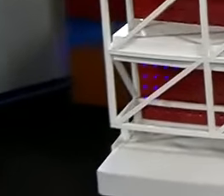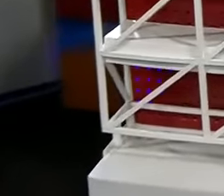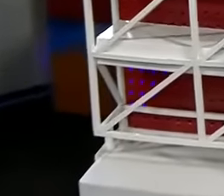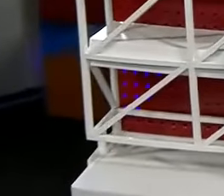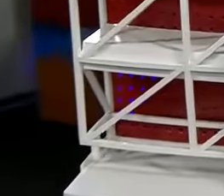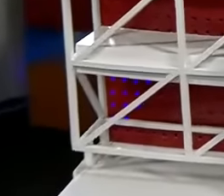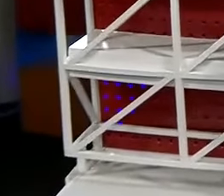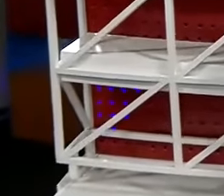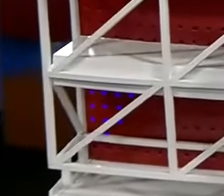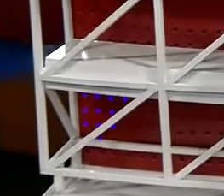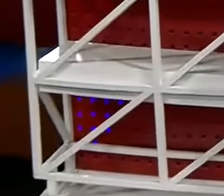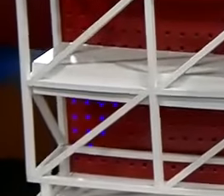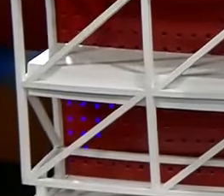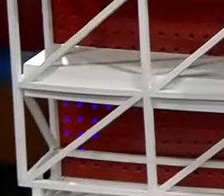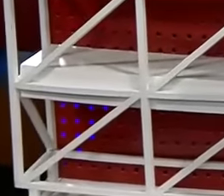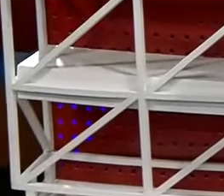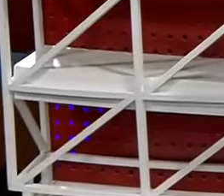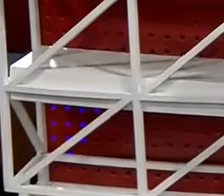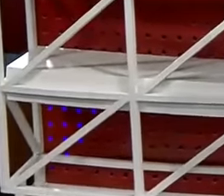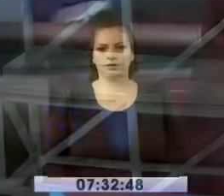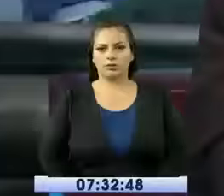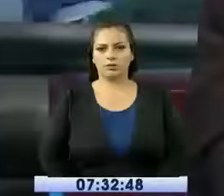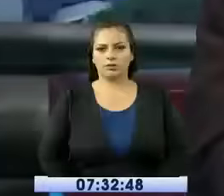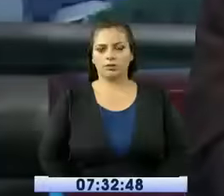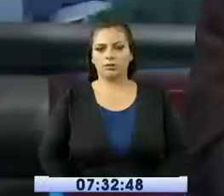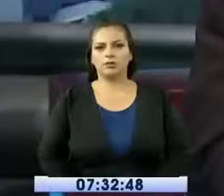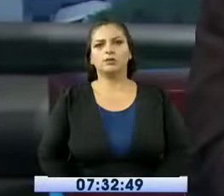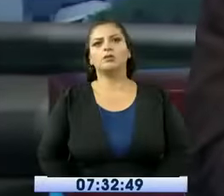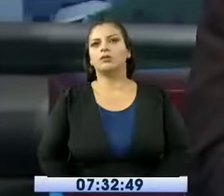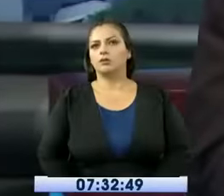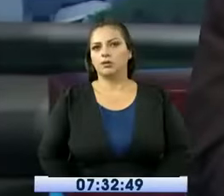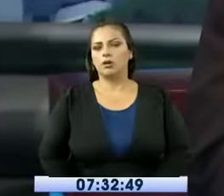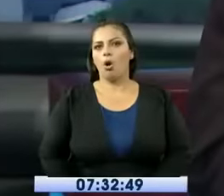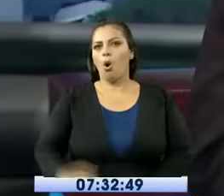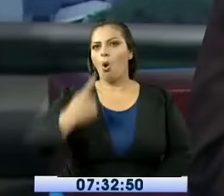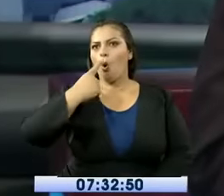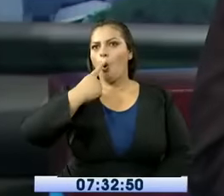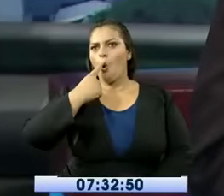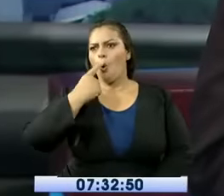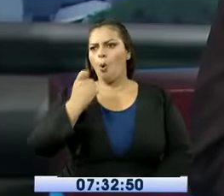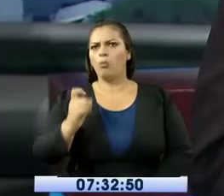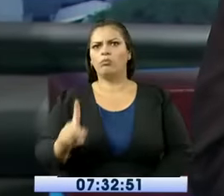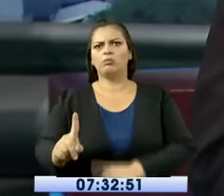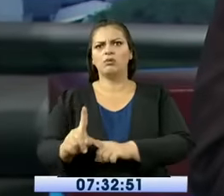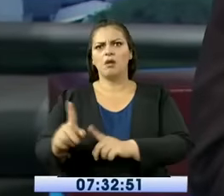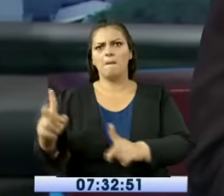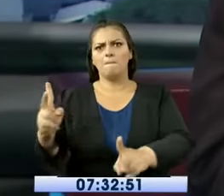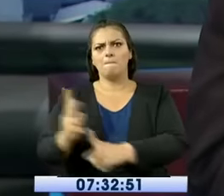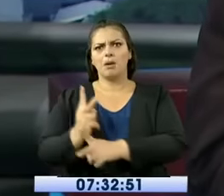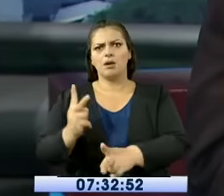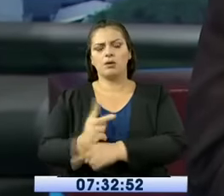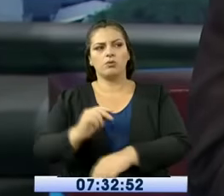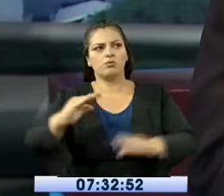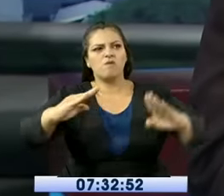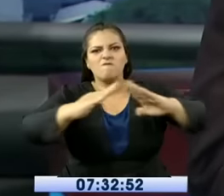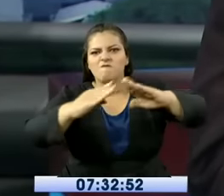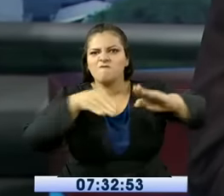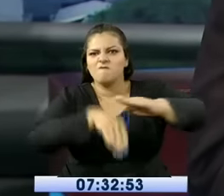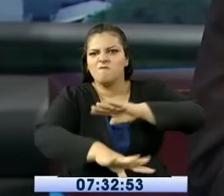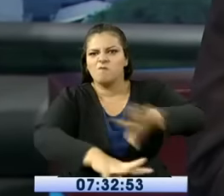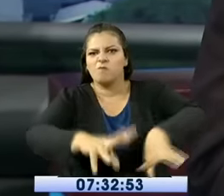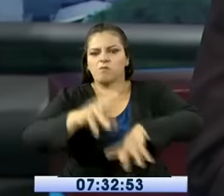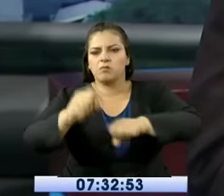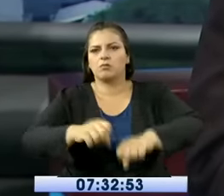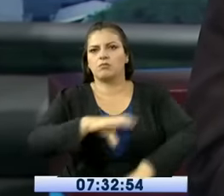Bueno, y ahora vamos con más información. La policía detuvo a un sospechoso que sería miembro de una supuesta banda dedicada a robar domicilios en el Guasmo Sur, en